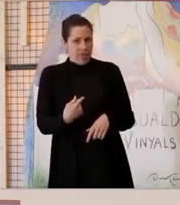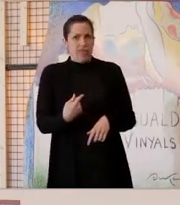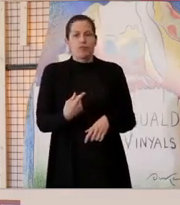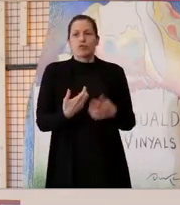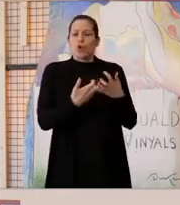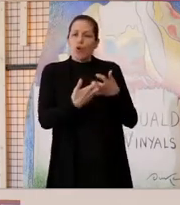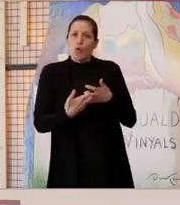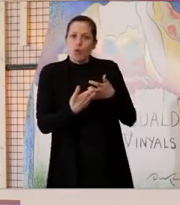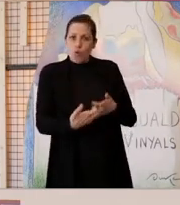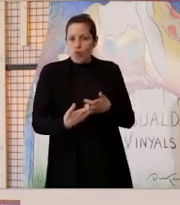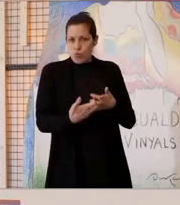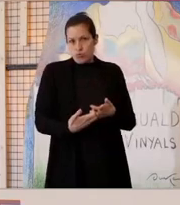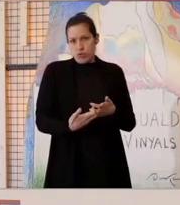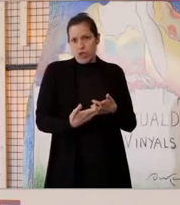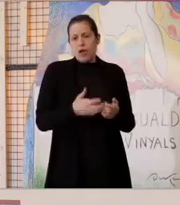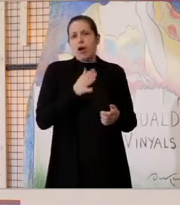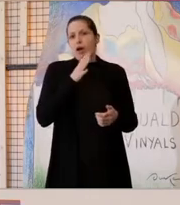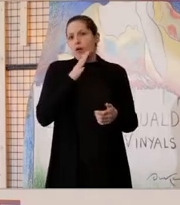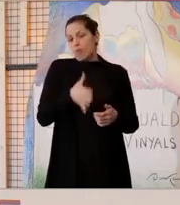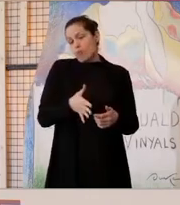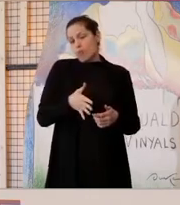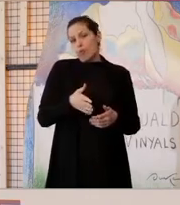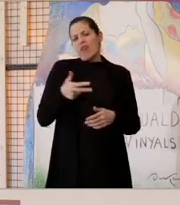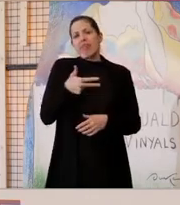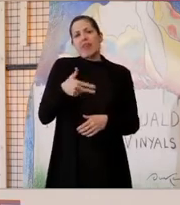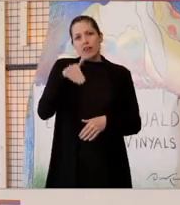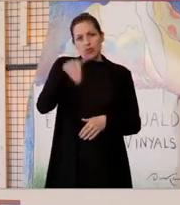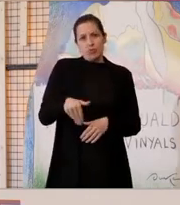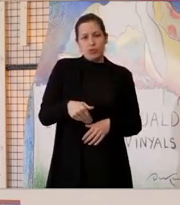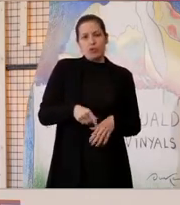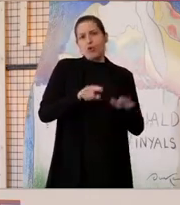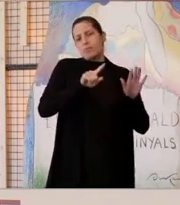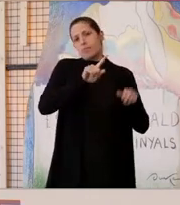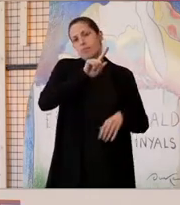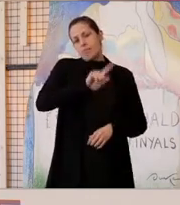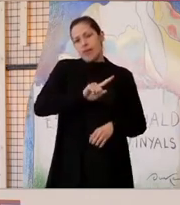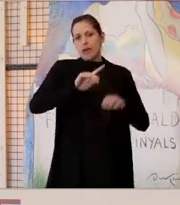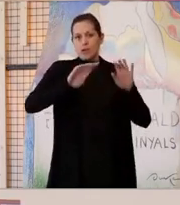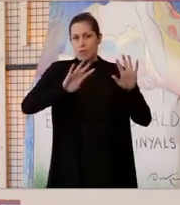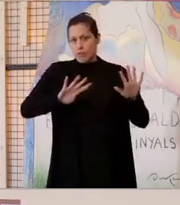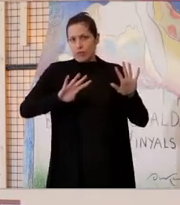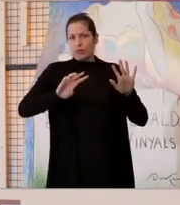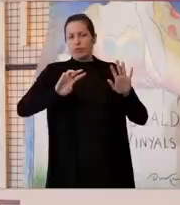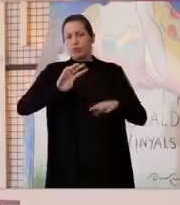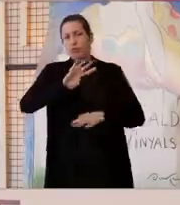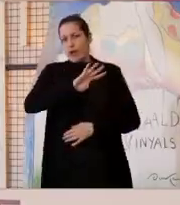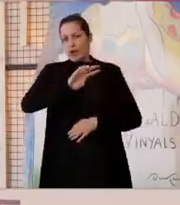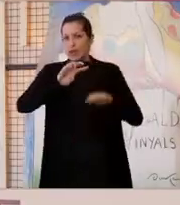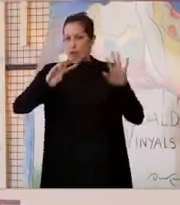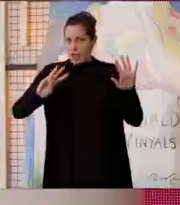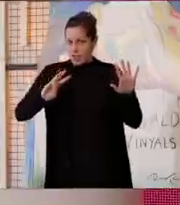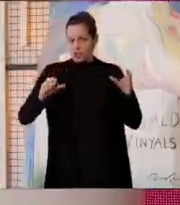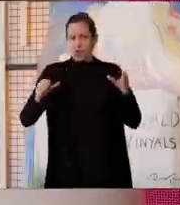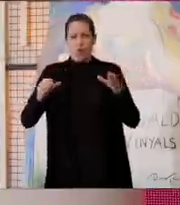el derecho al voto no el sufragismo en 1848 con la declaración de Séneca Falls Cuando aquel grupo de mujeres